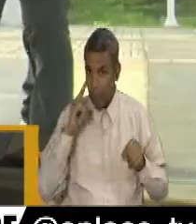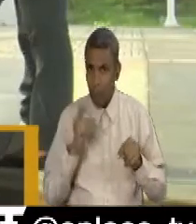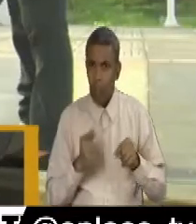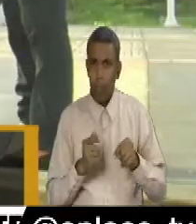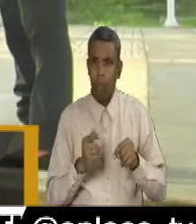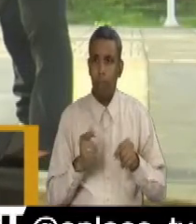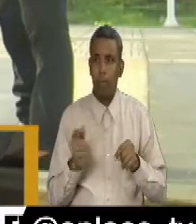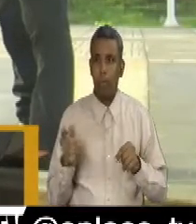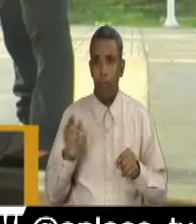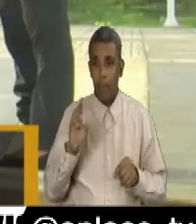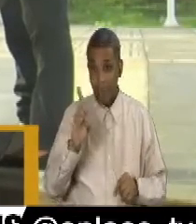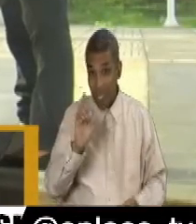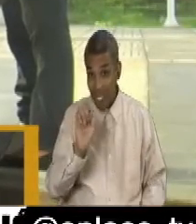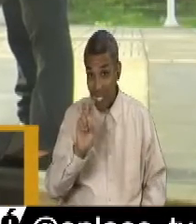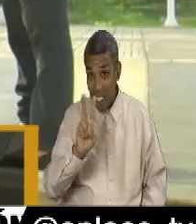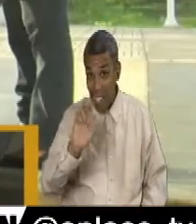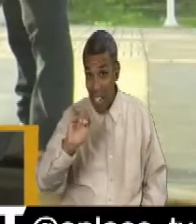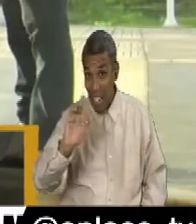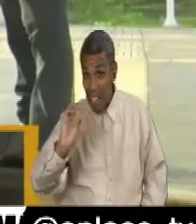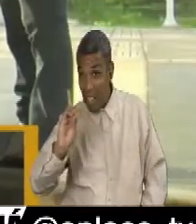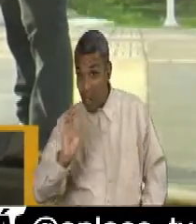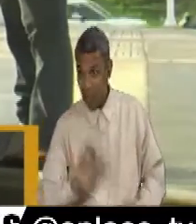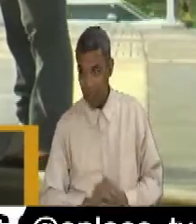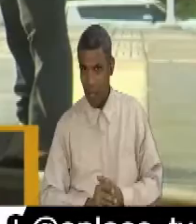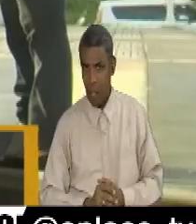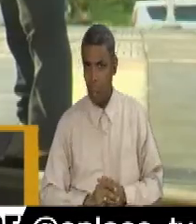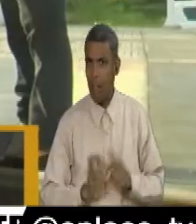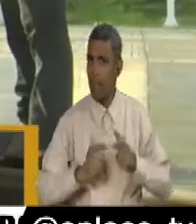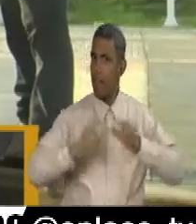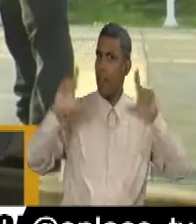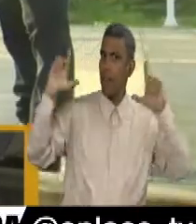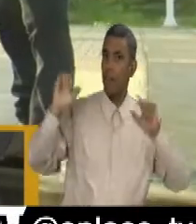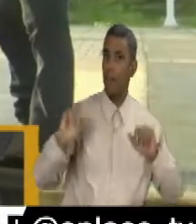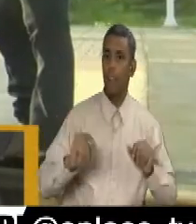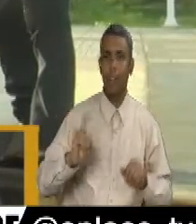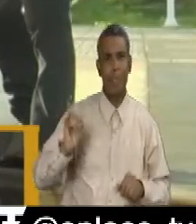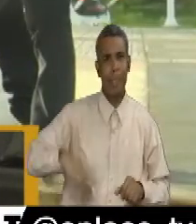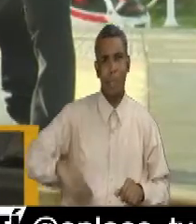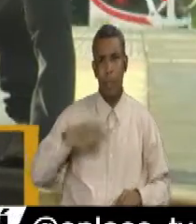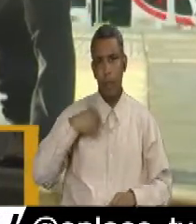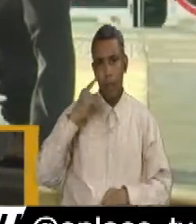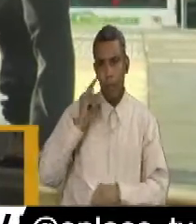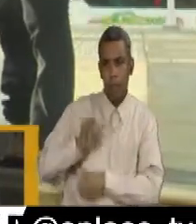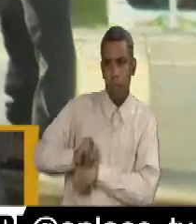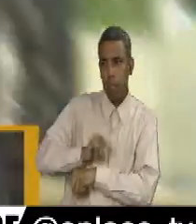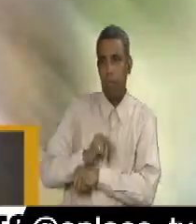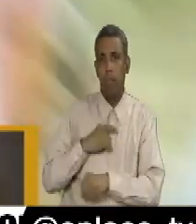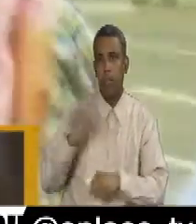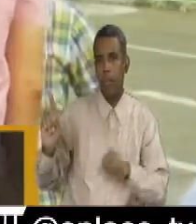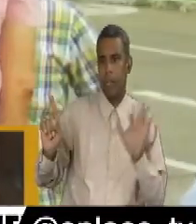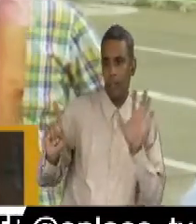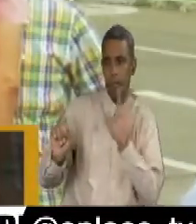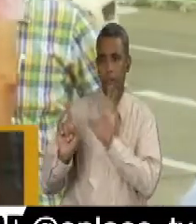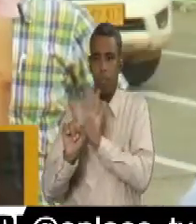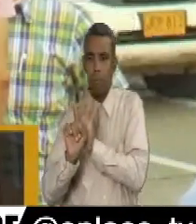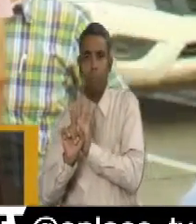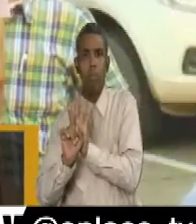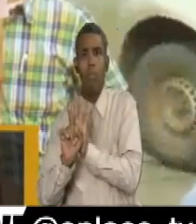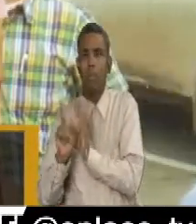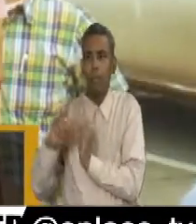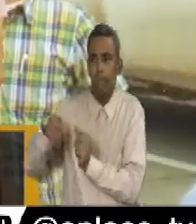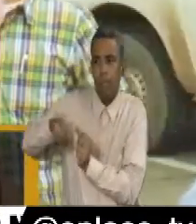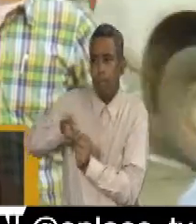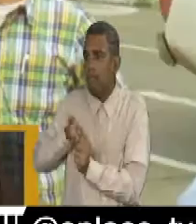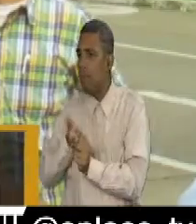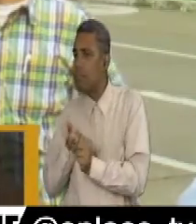asegura también que muchas personas no están de acuerdo con que este líder de derechos humanos precisamente retomara su libertad. Nosotros